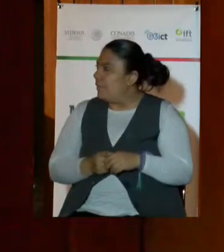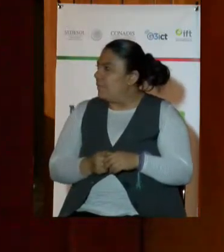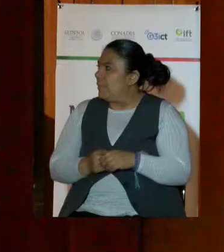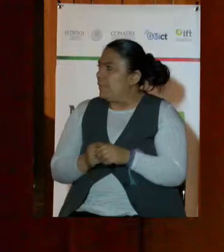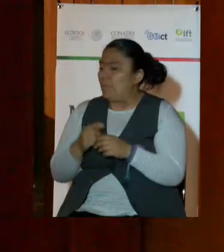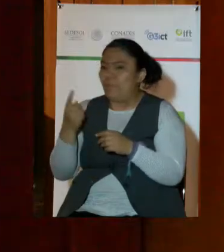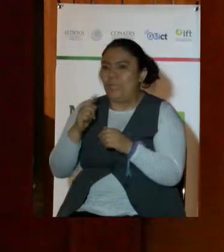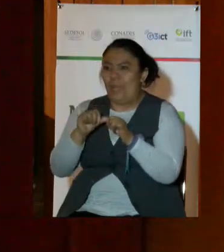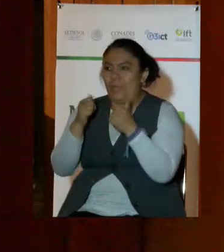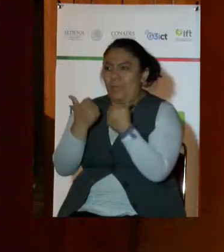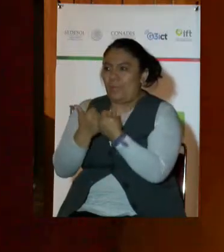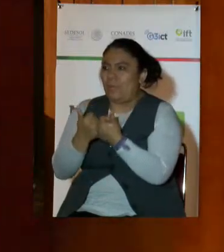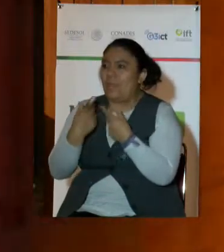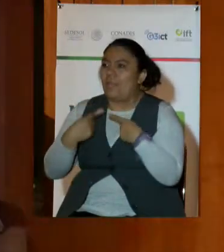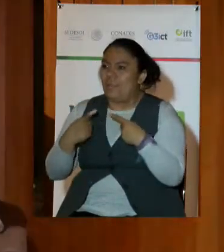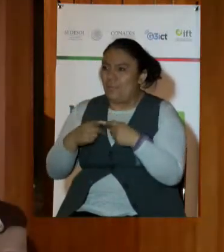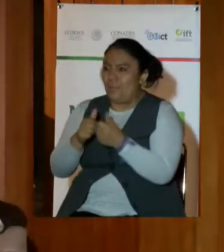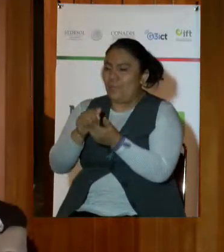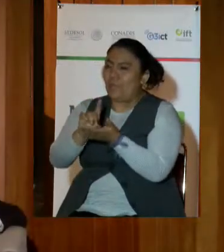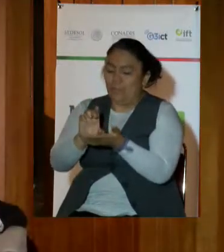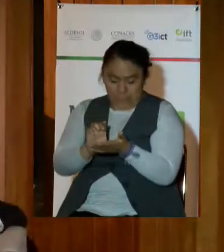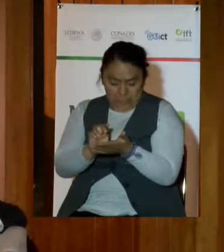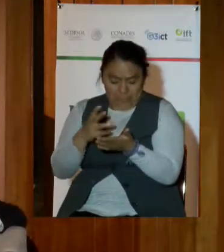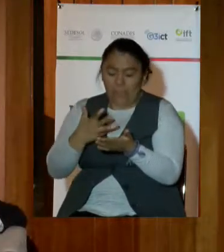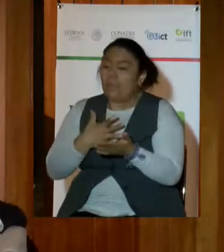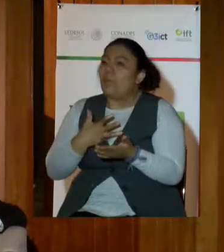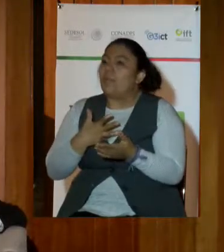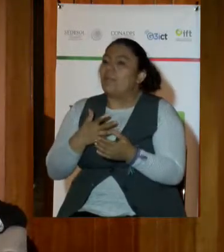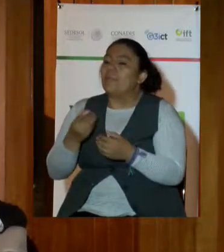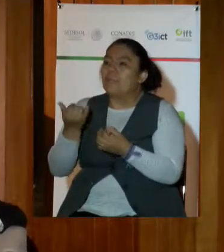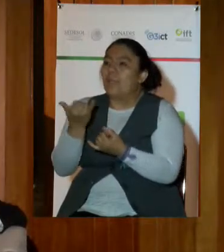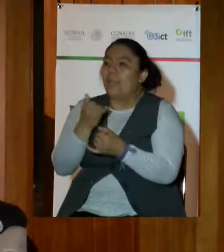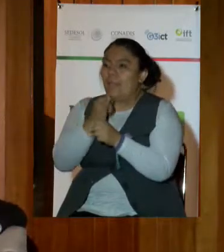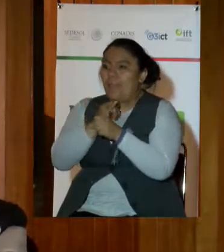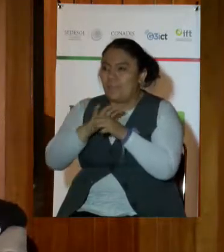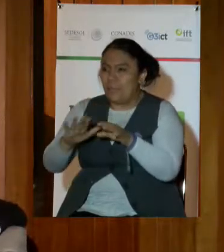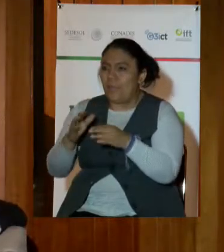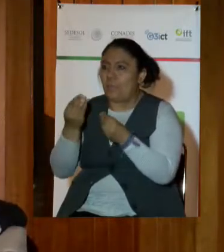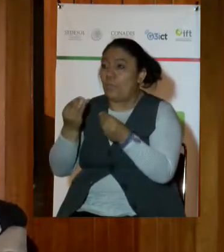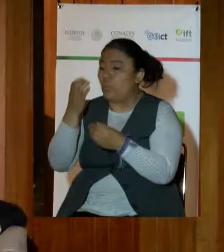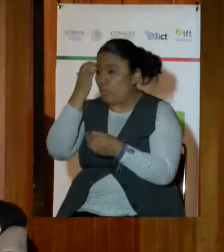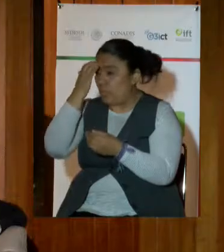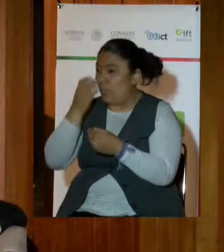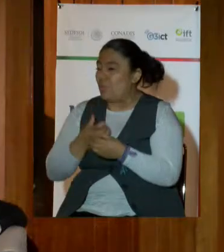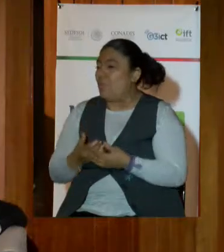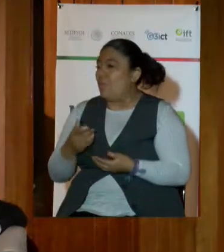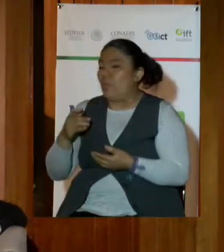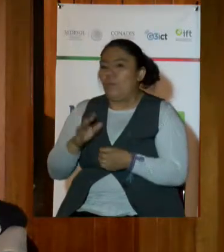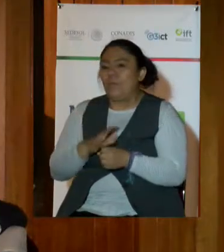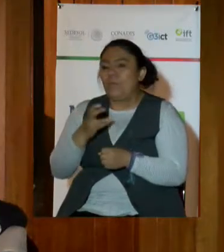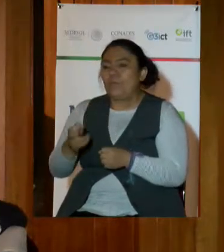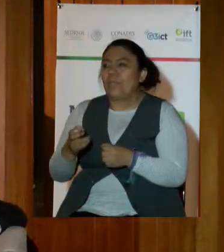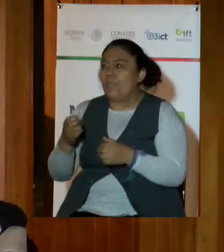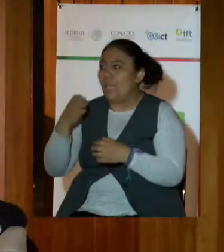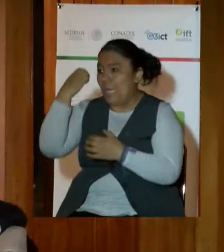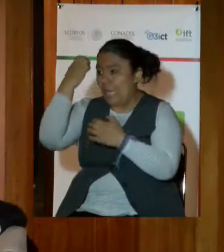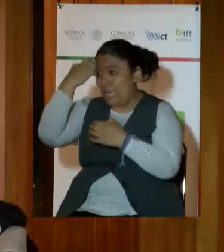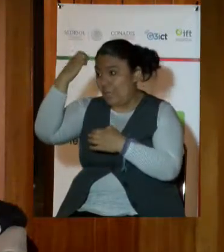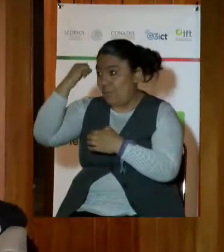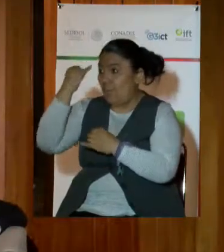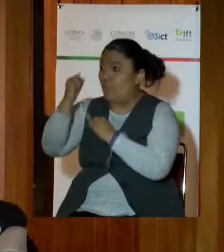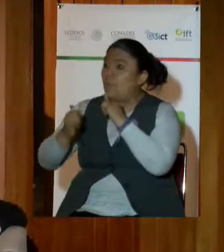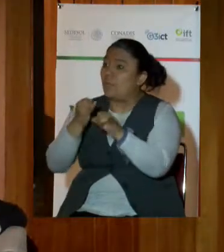otros, muy entendible, legítimo de ambas partes, van a pedir. Lo que detectamos en este tema en particular, y lo digo de manera objetiva después de haber